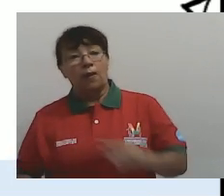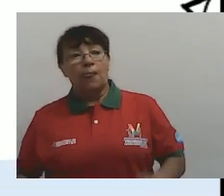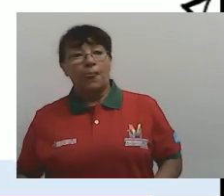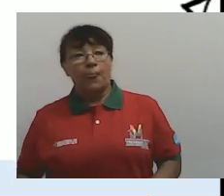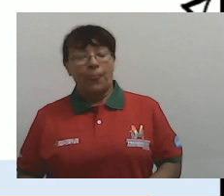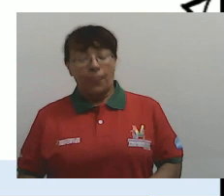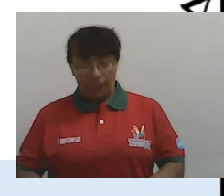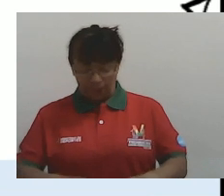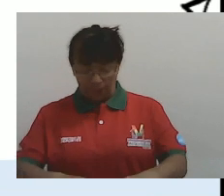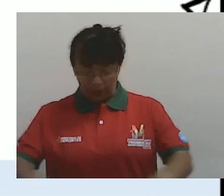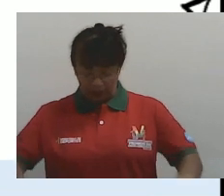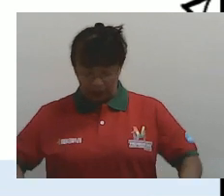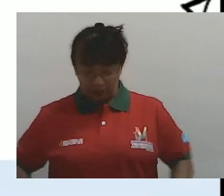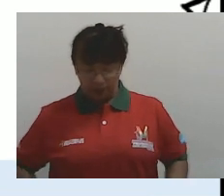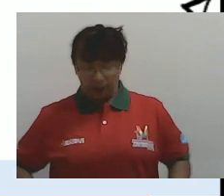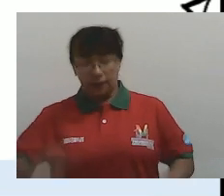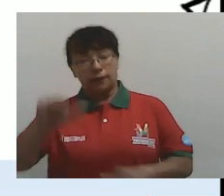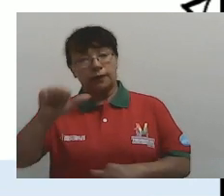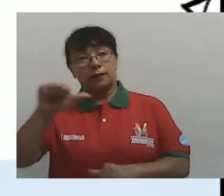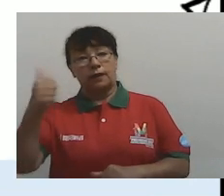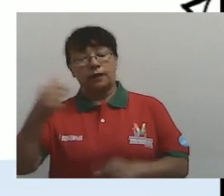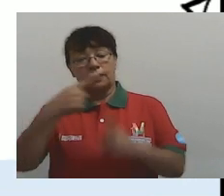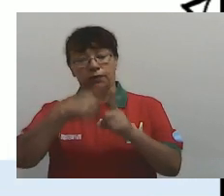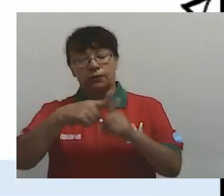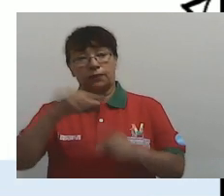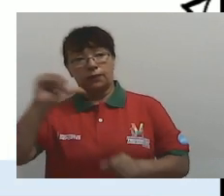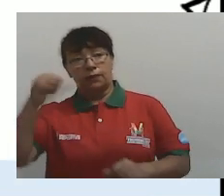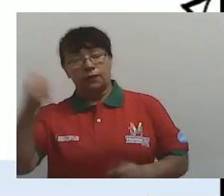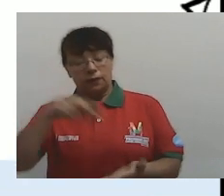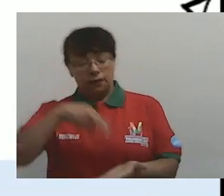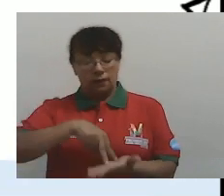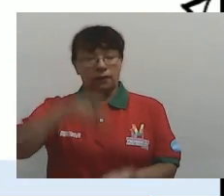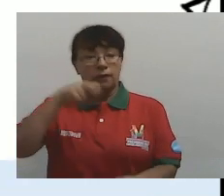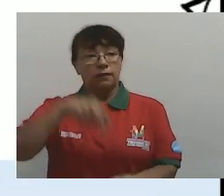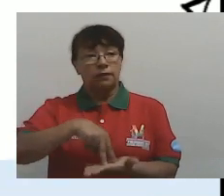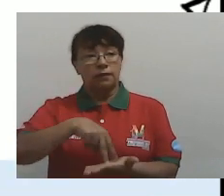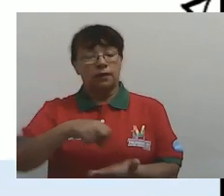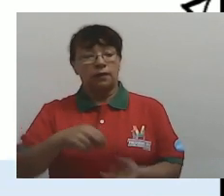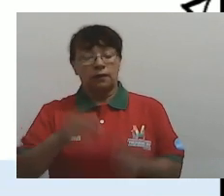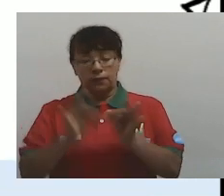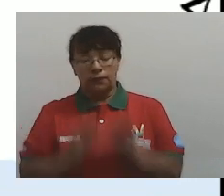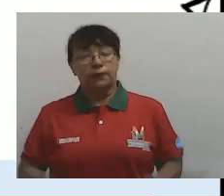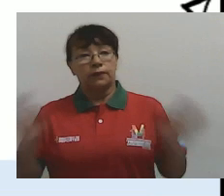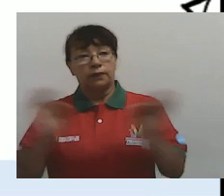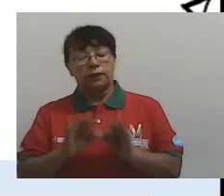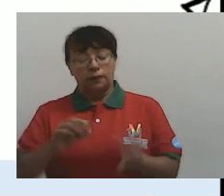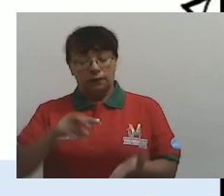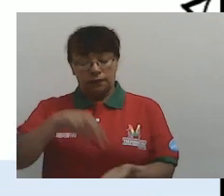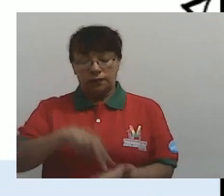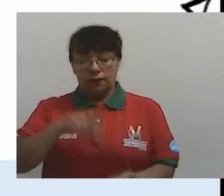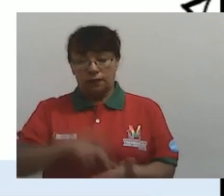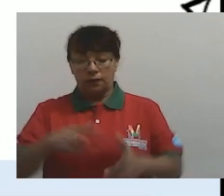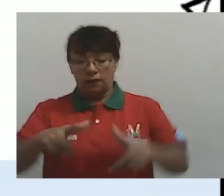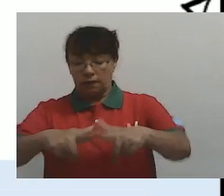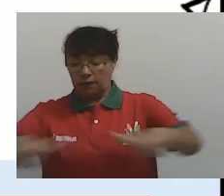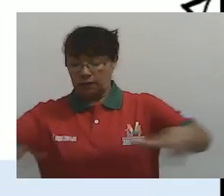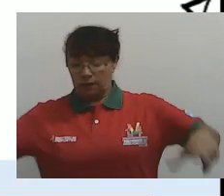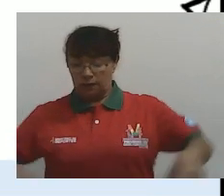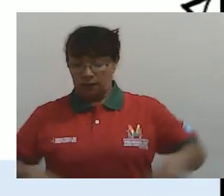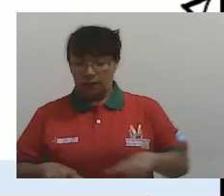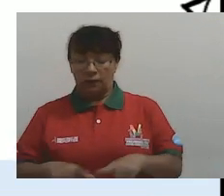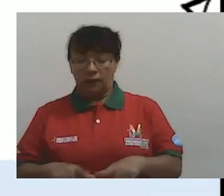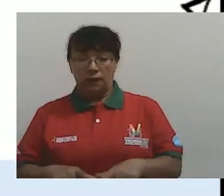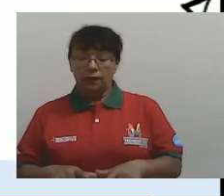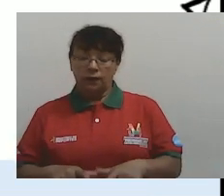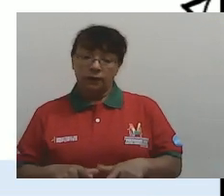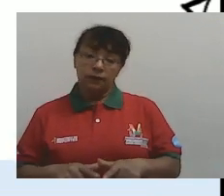suma de los 10 saltitos. Lo importante es que salta del lugar donde dejó el anterior niño. ¿Se dan